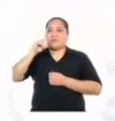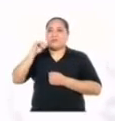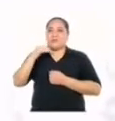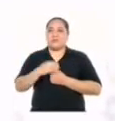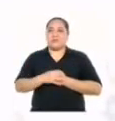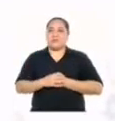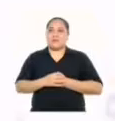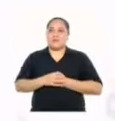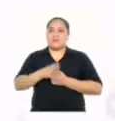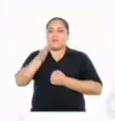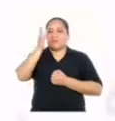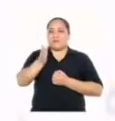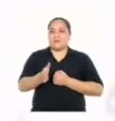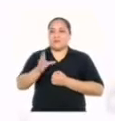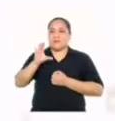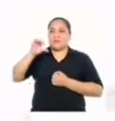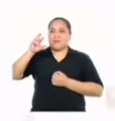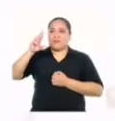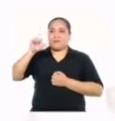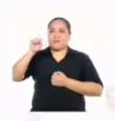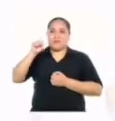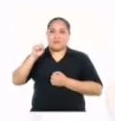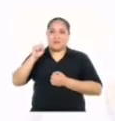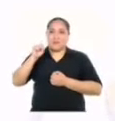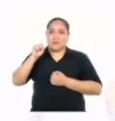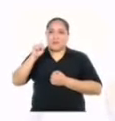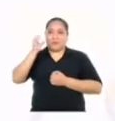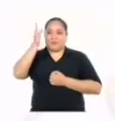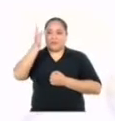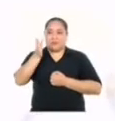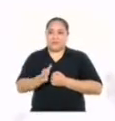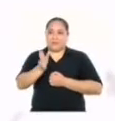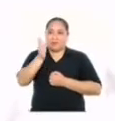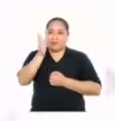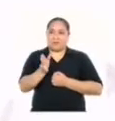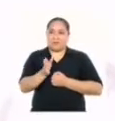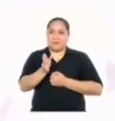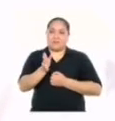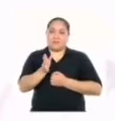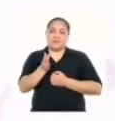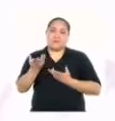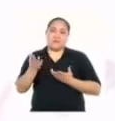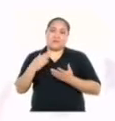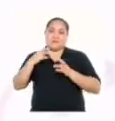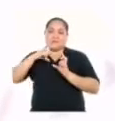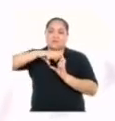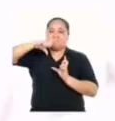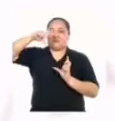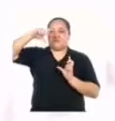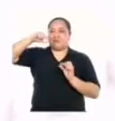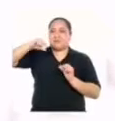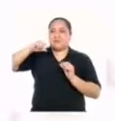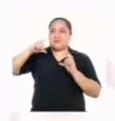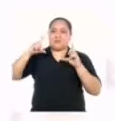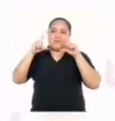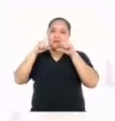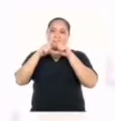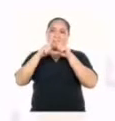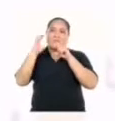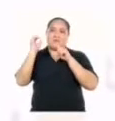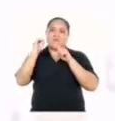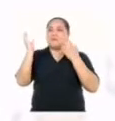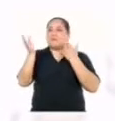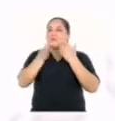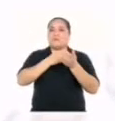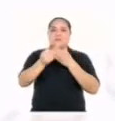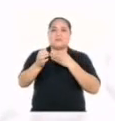los siguientes. Caras, que son los polígonos que forman el poliedro. Puede ser rectángulos, triángulos